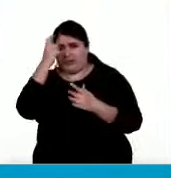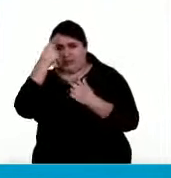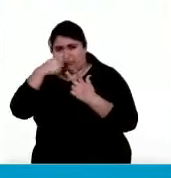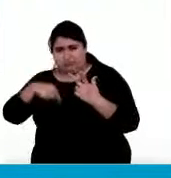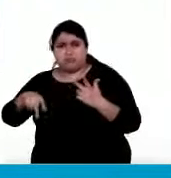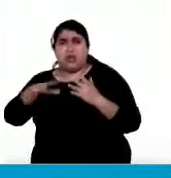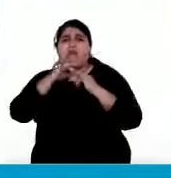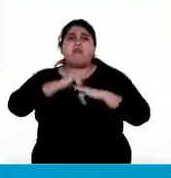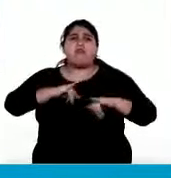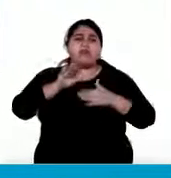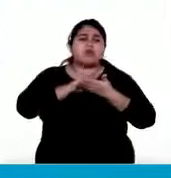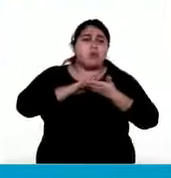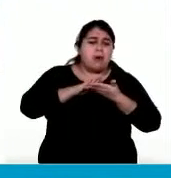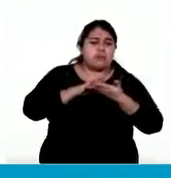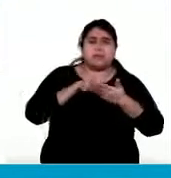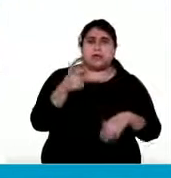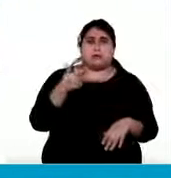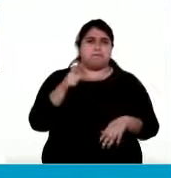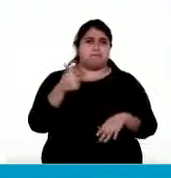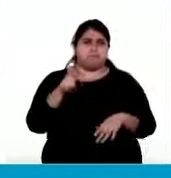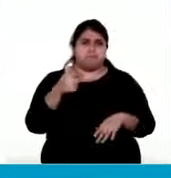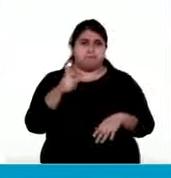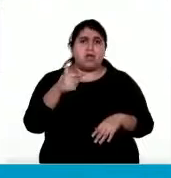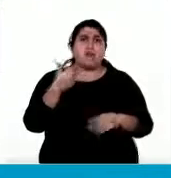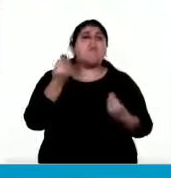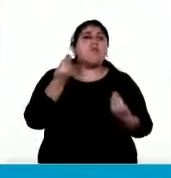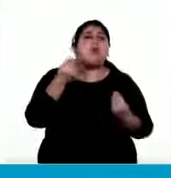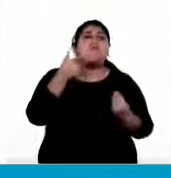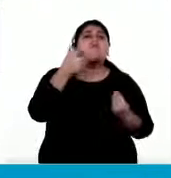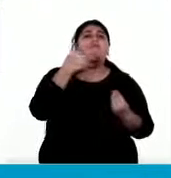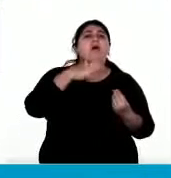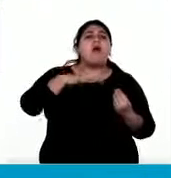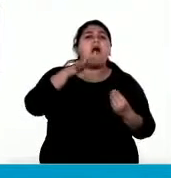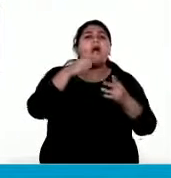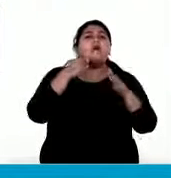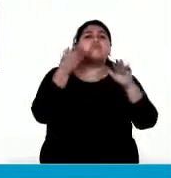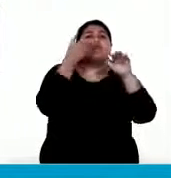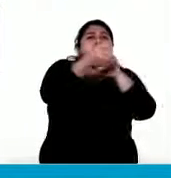información básico de identificación de ingresos a los campos.